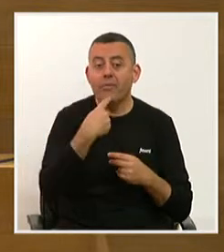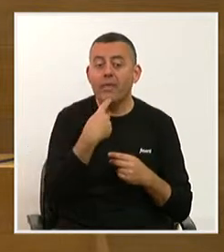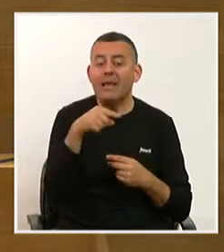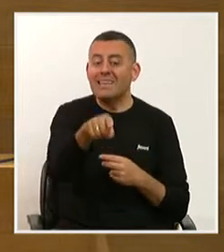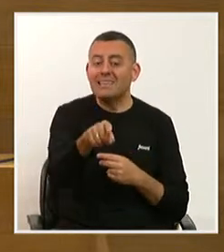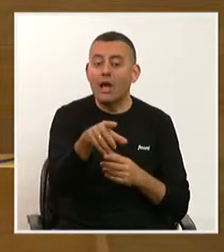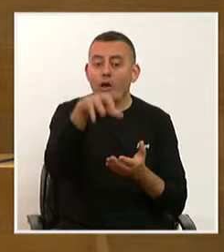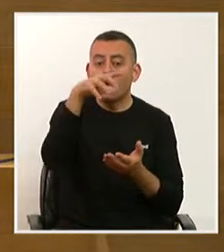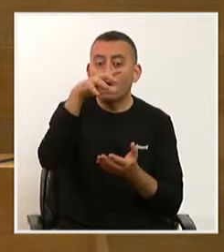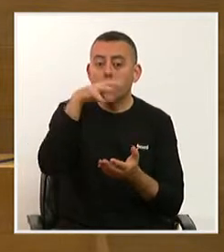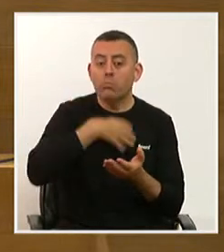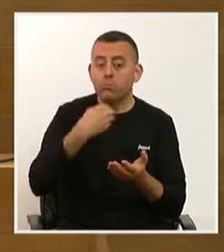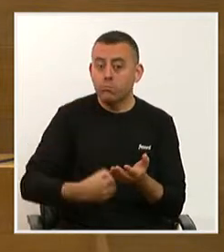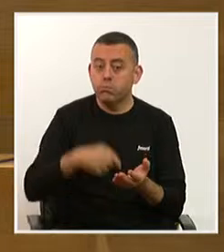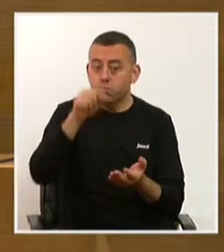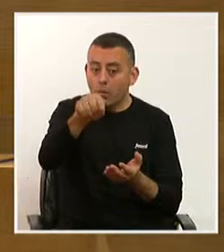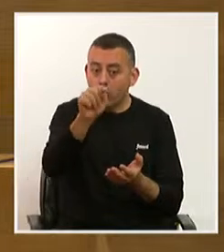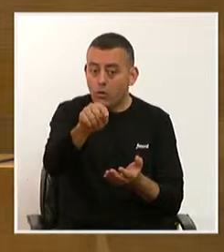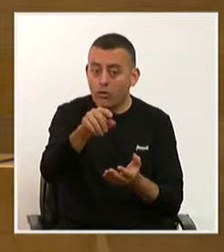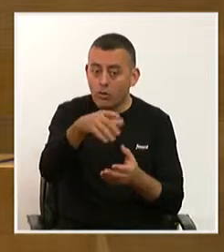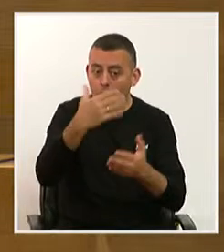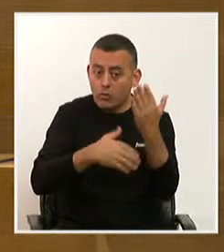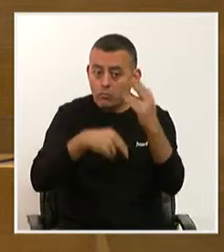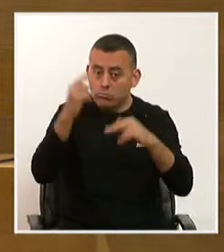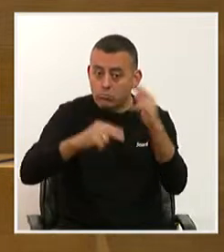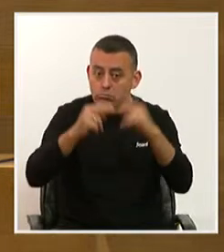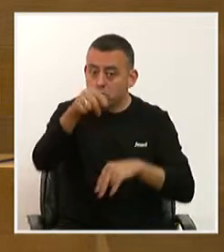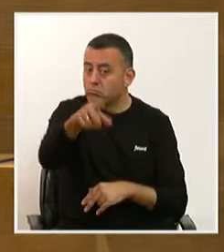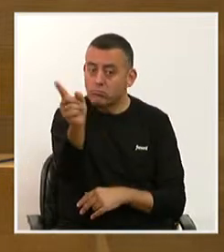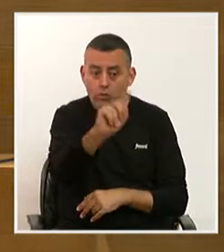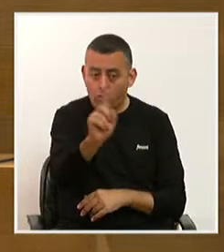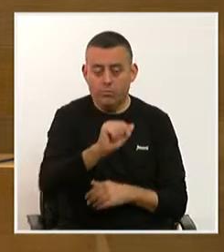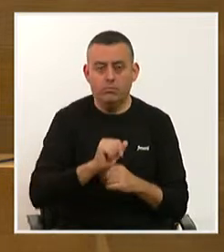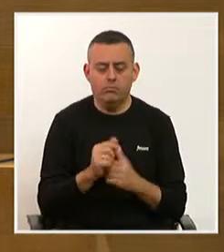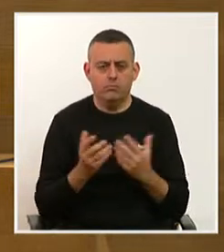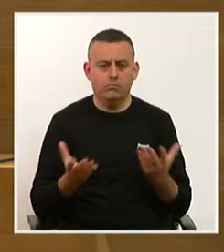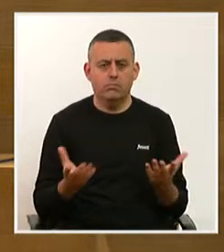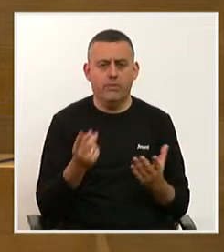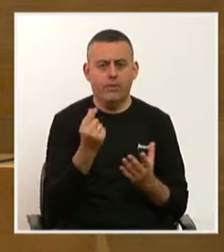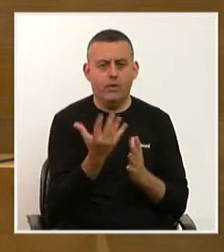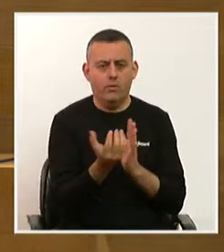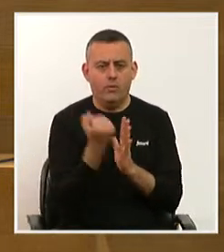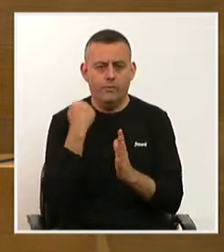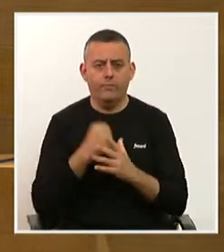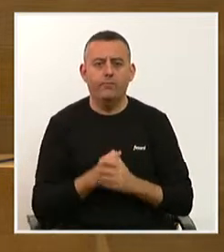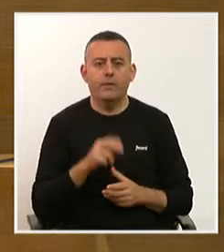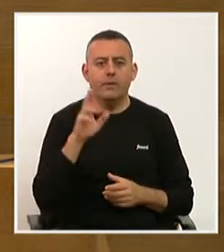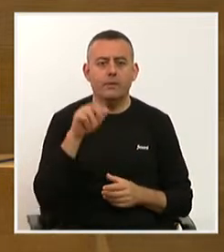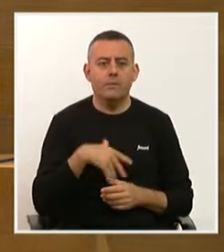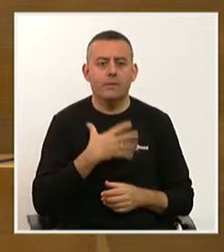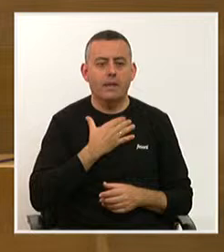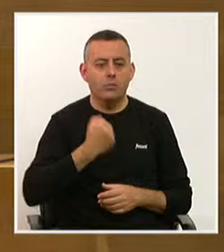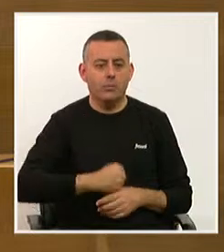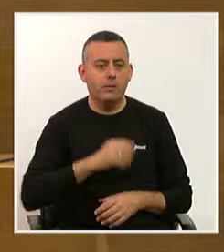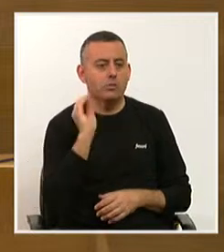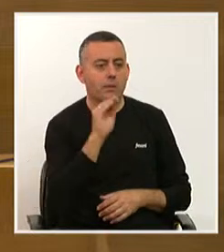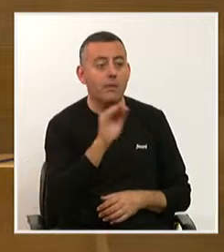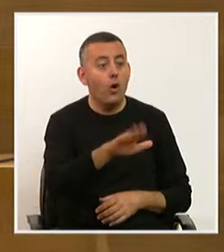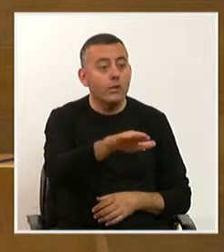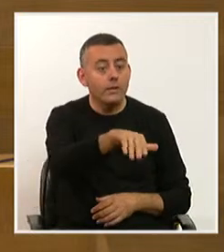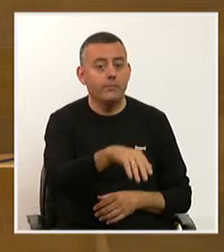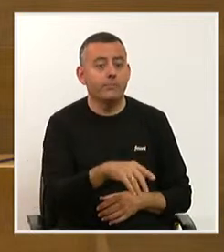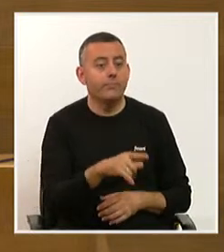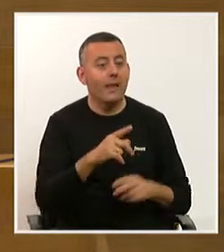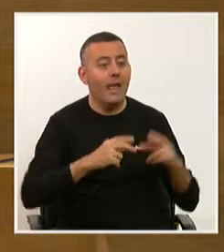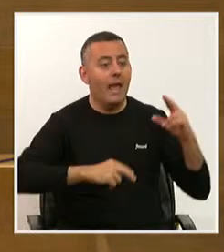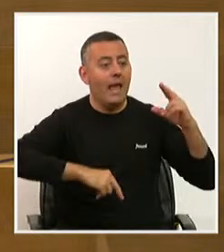retirantes pero es que c ayuntam que telefonen Oy renuncia edificante Porque no tenemos dinero pero es que el señor